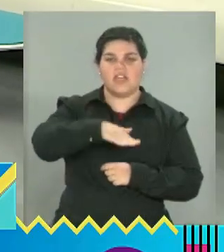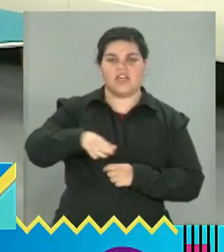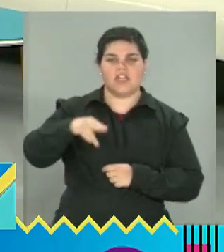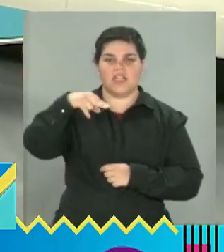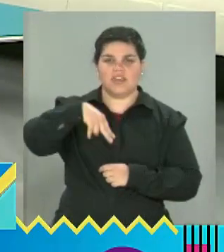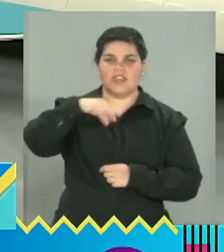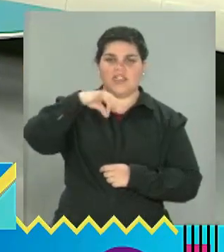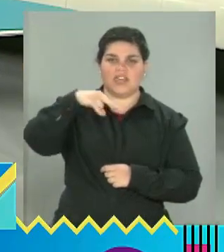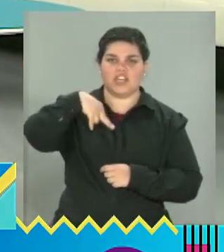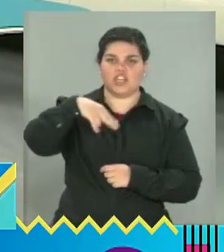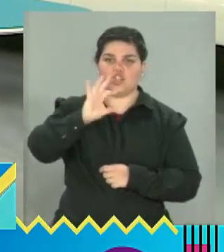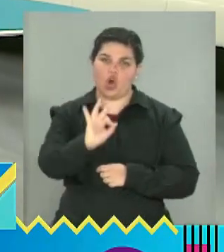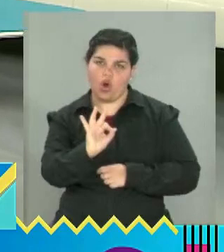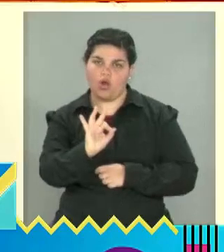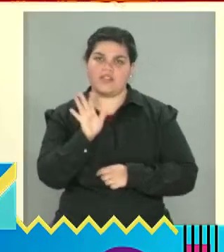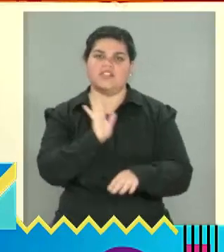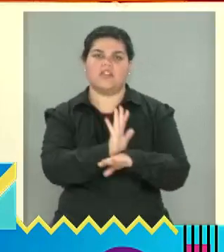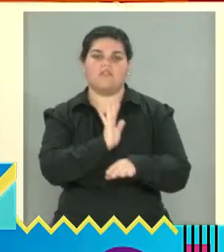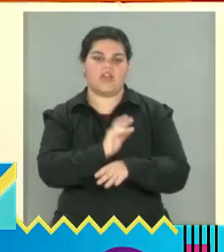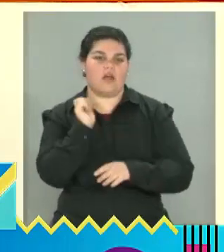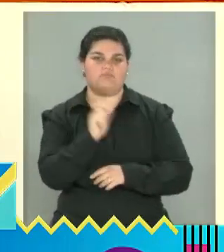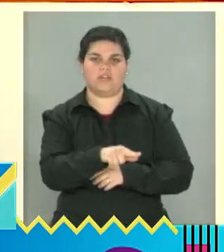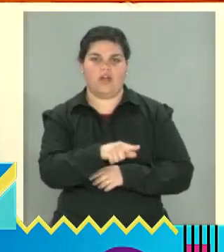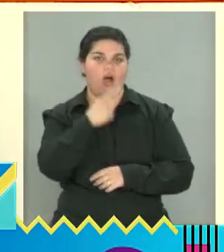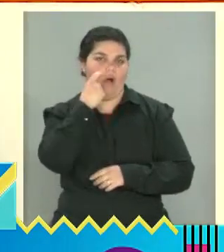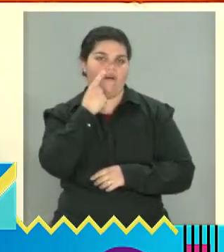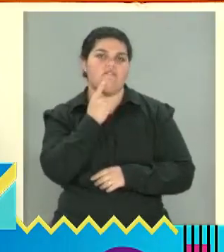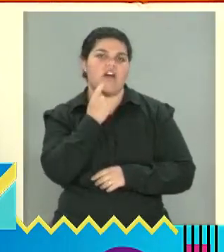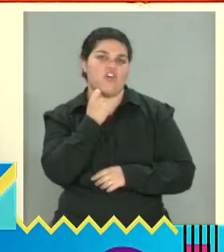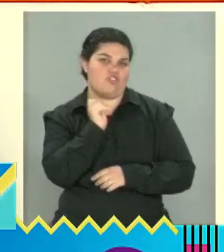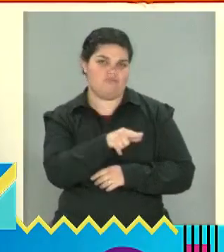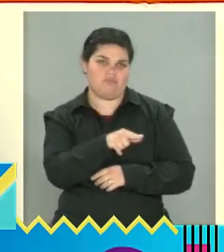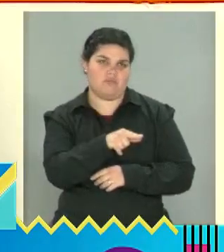remite a un género específico, entonces que sea inclusivo.